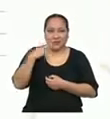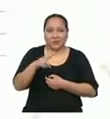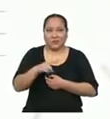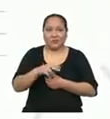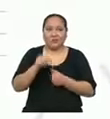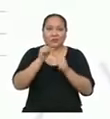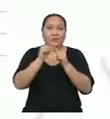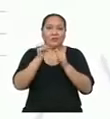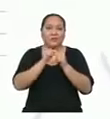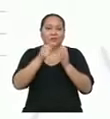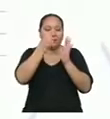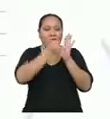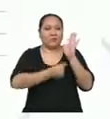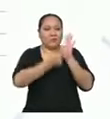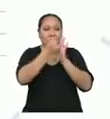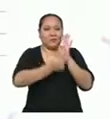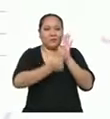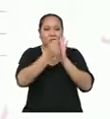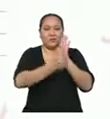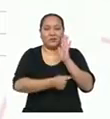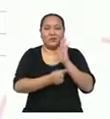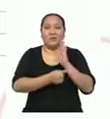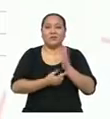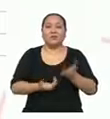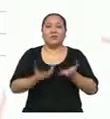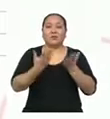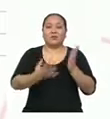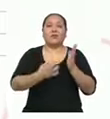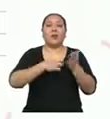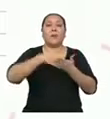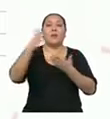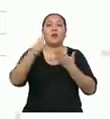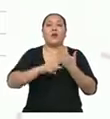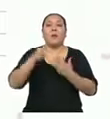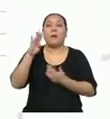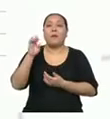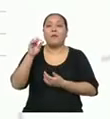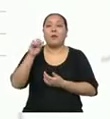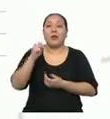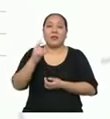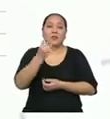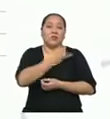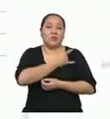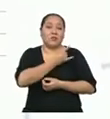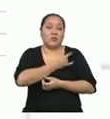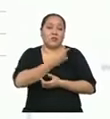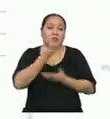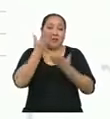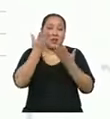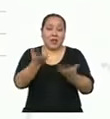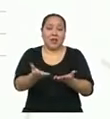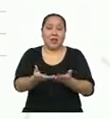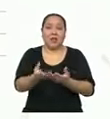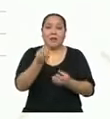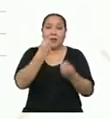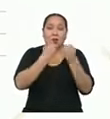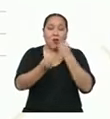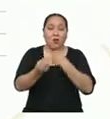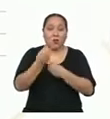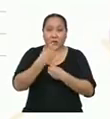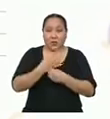un gráfico de barras sobre un programa de becas otorgado por una universidad en la carrera de Gastronomía y Gestión